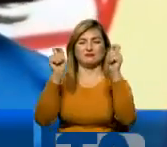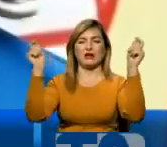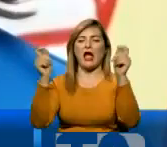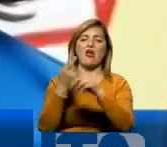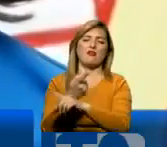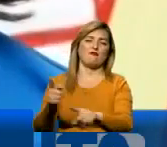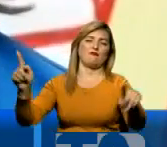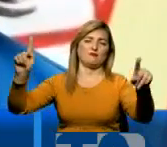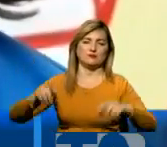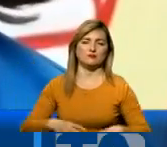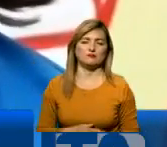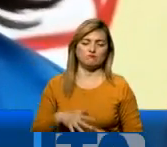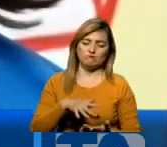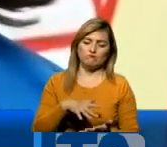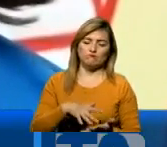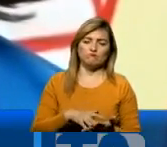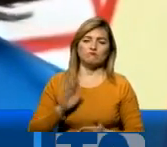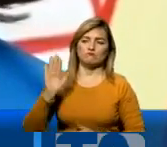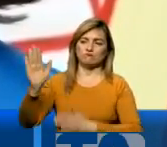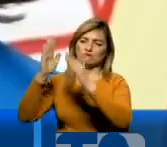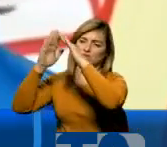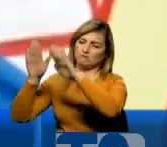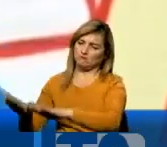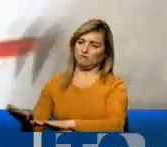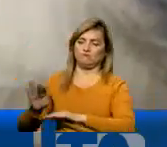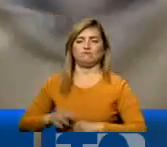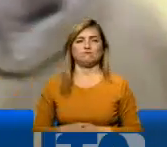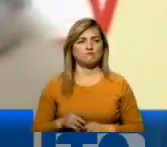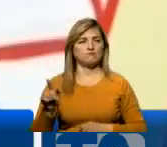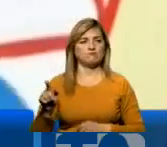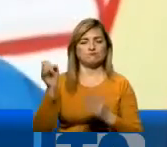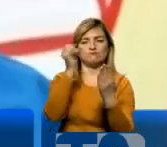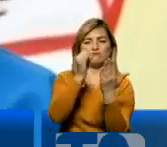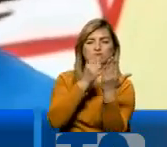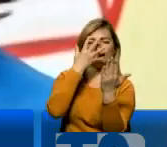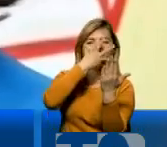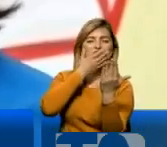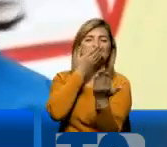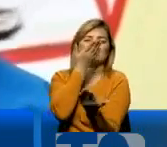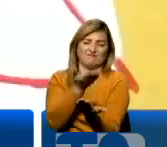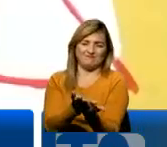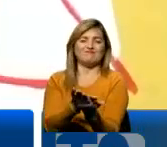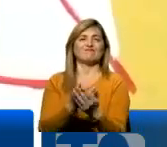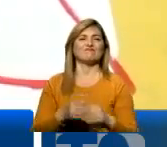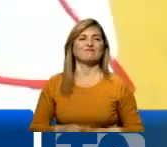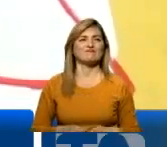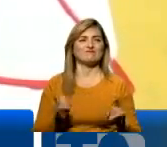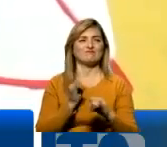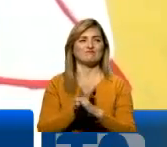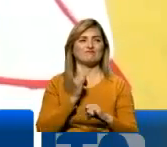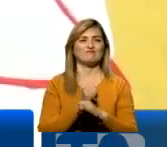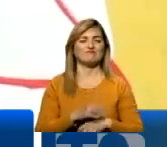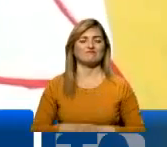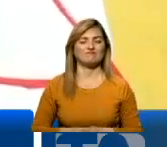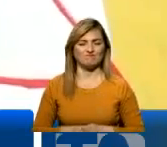distinta. Si bien los estudiantes están en cada uno de sus domicilios, pero esta es la manera de embellecer y de decir gracias a nuestra institución,